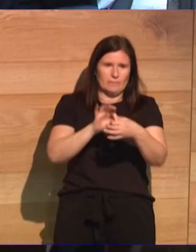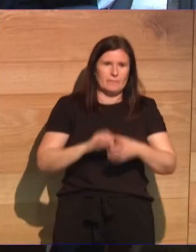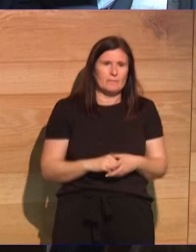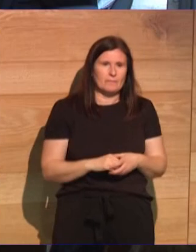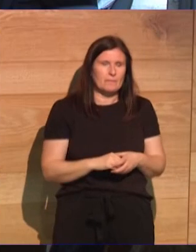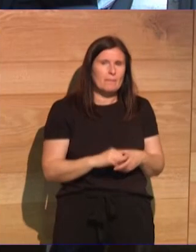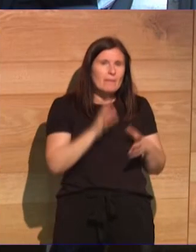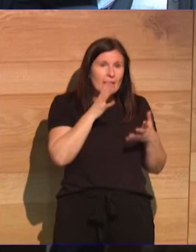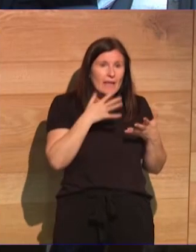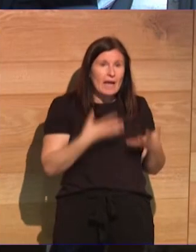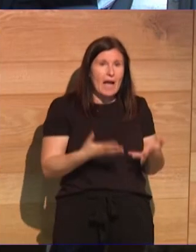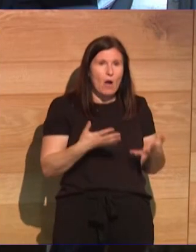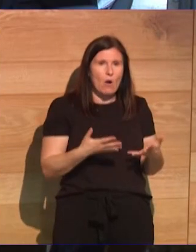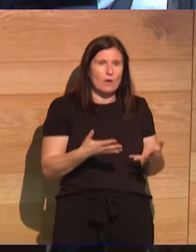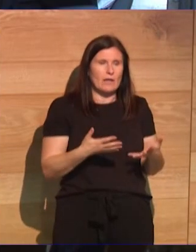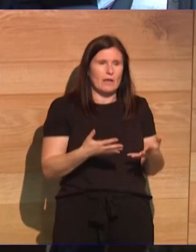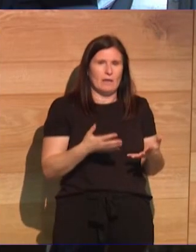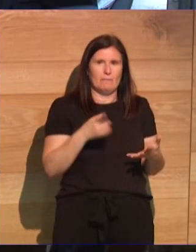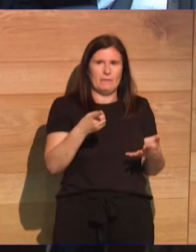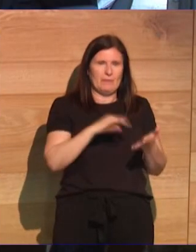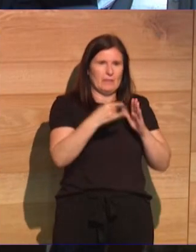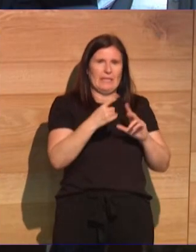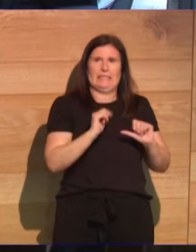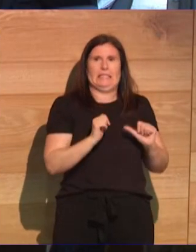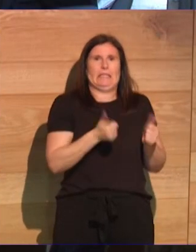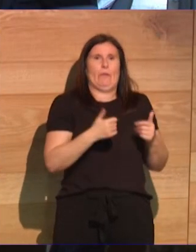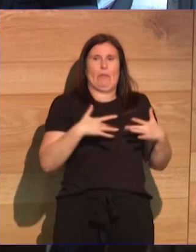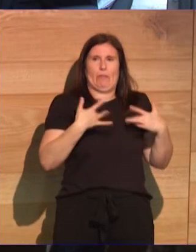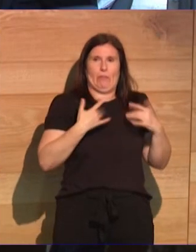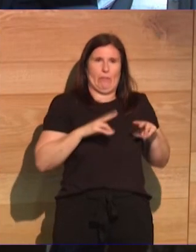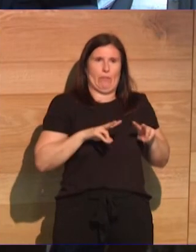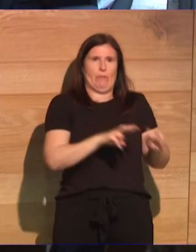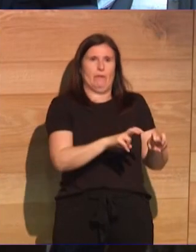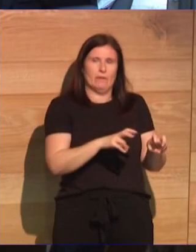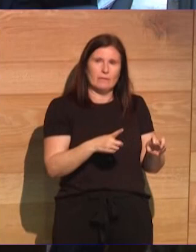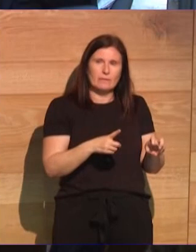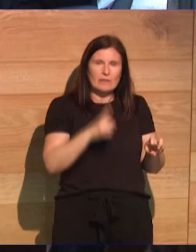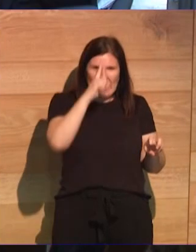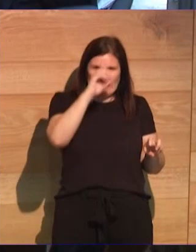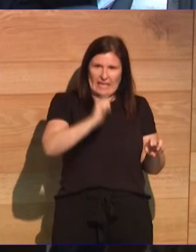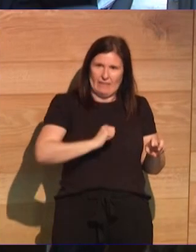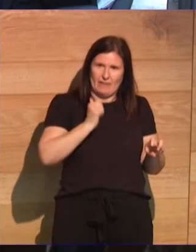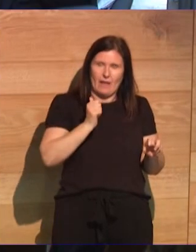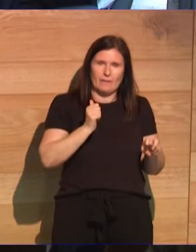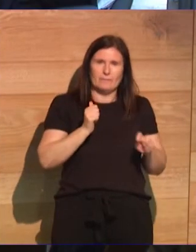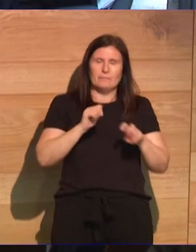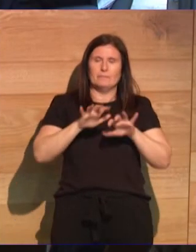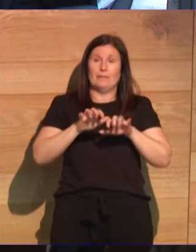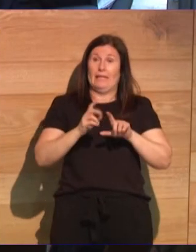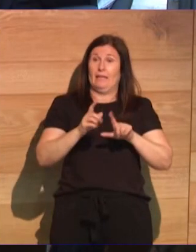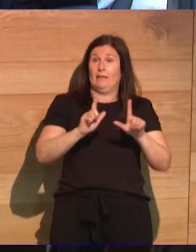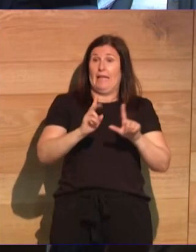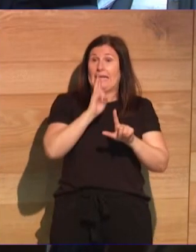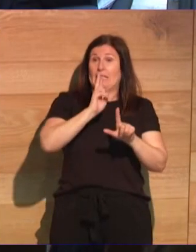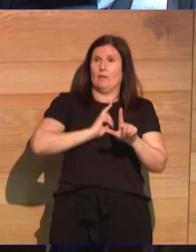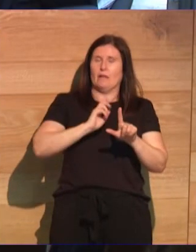mismo estamos en el inicio de todo esto. O sea, que es verdad que la inteligencia artificial, las respuestas que da, al principio